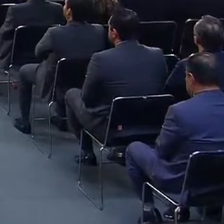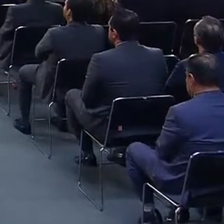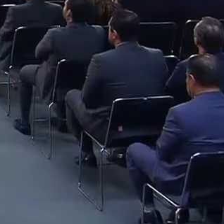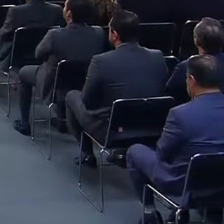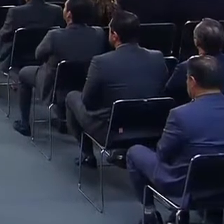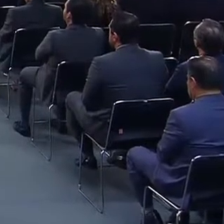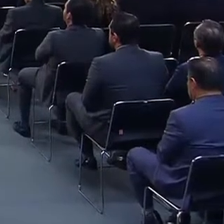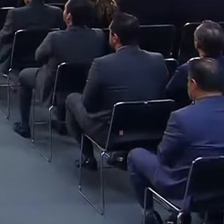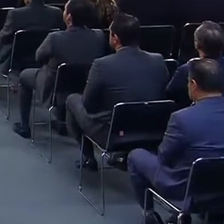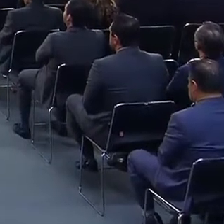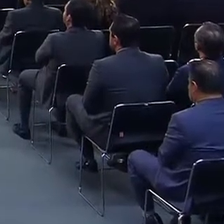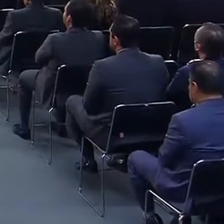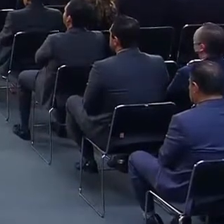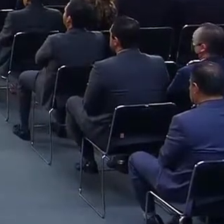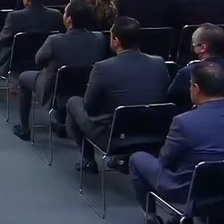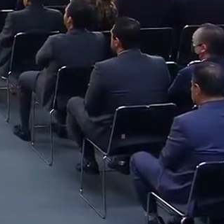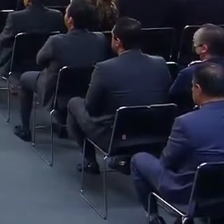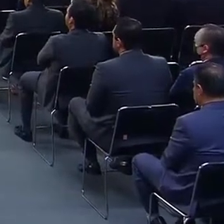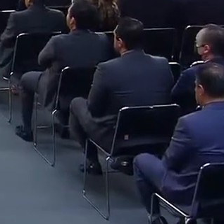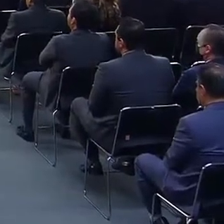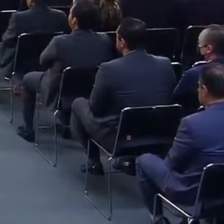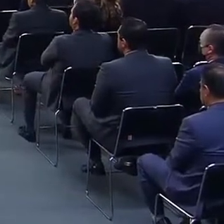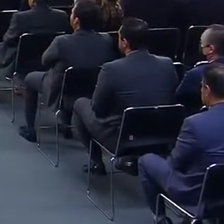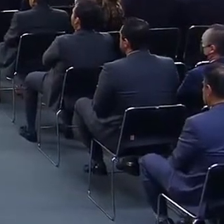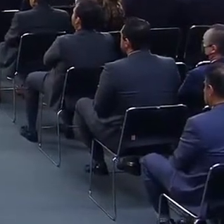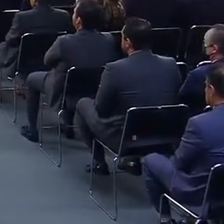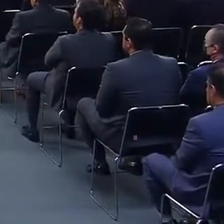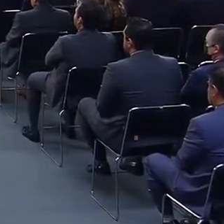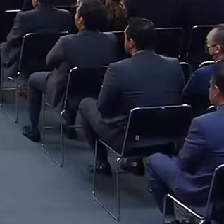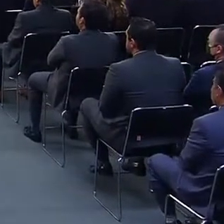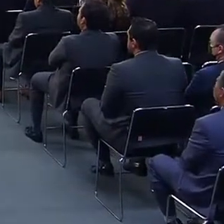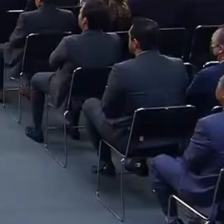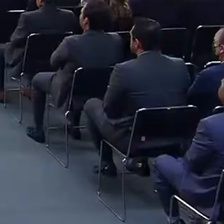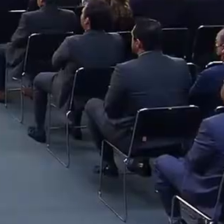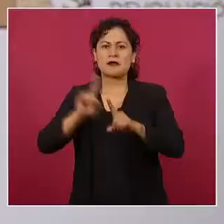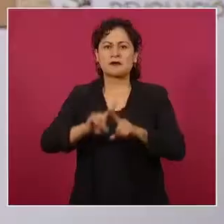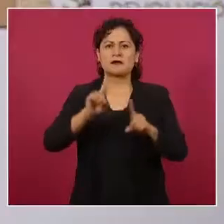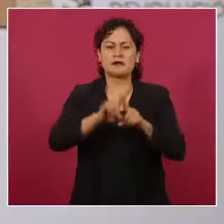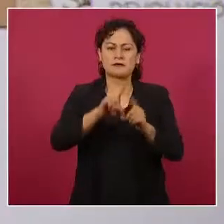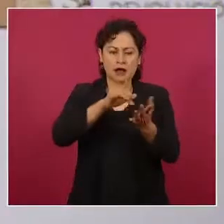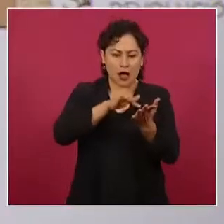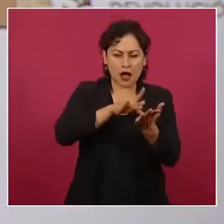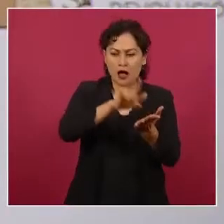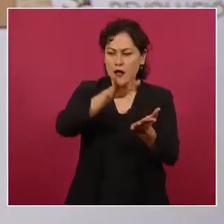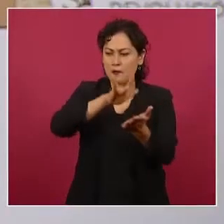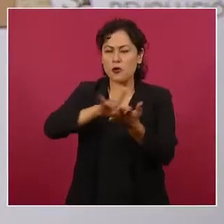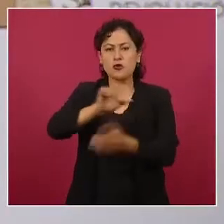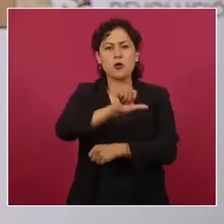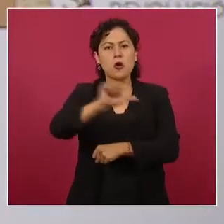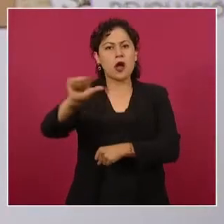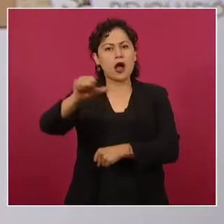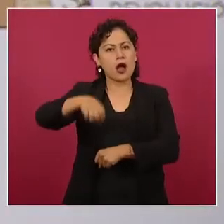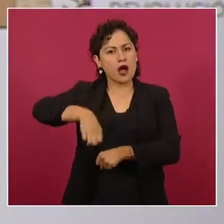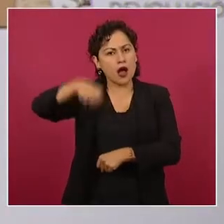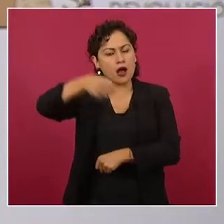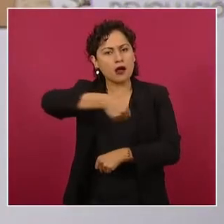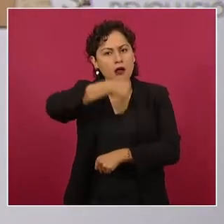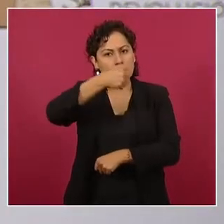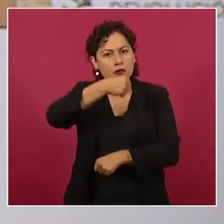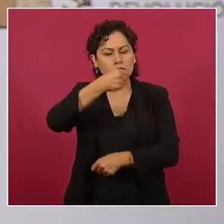todos los apoyos que se están dando a adultos mayores, a los jóvenes con el programa